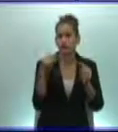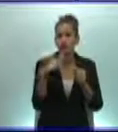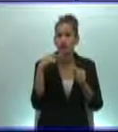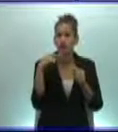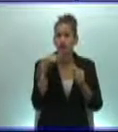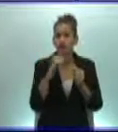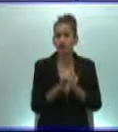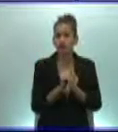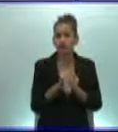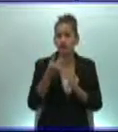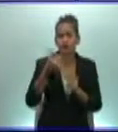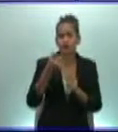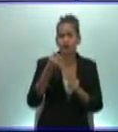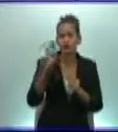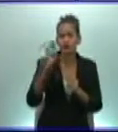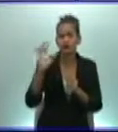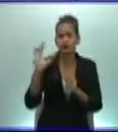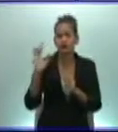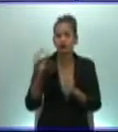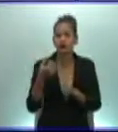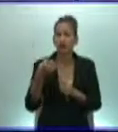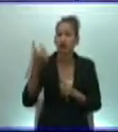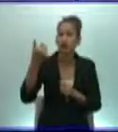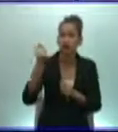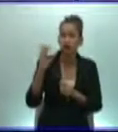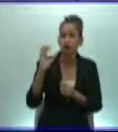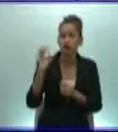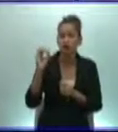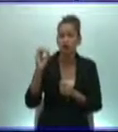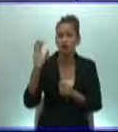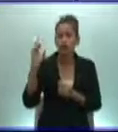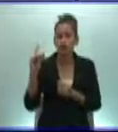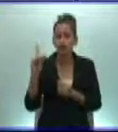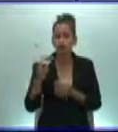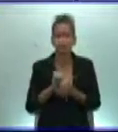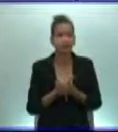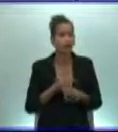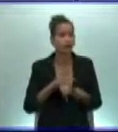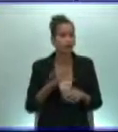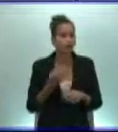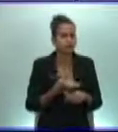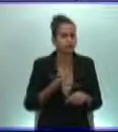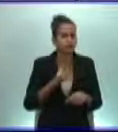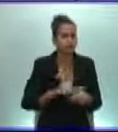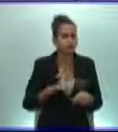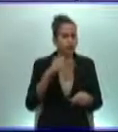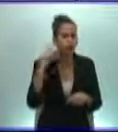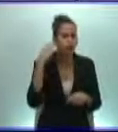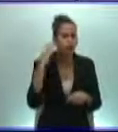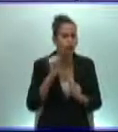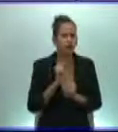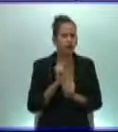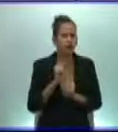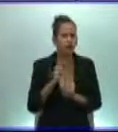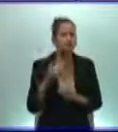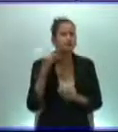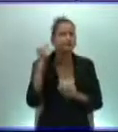el AOD. Luego que lo tenemos representado, entonces vamos a ir analizando cada